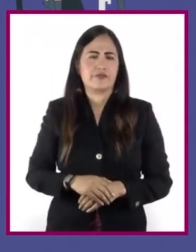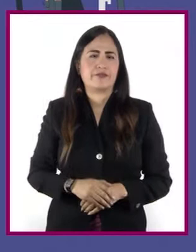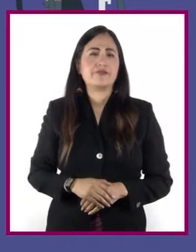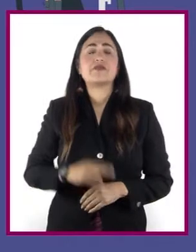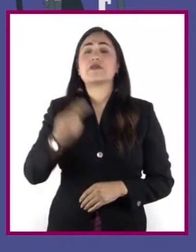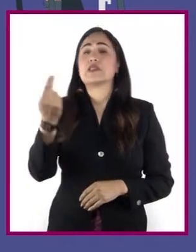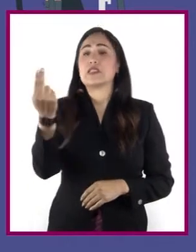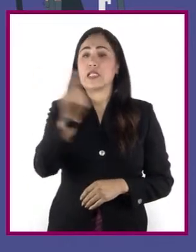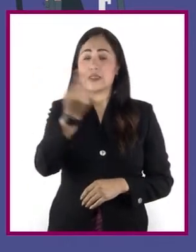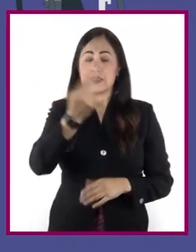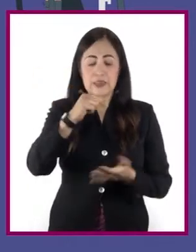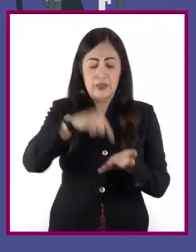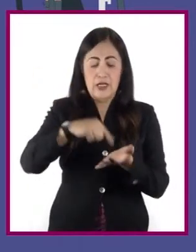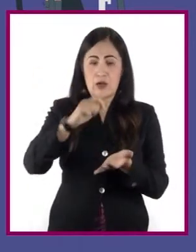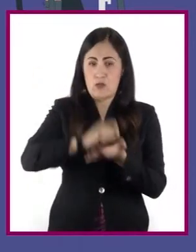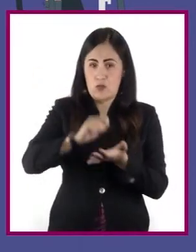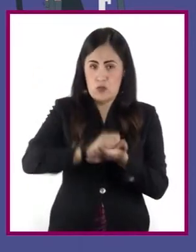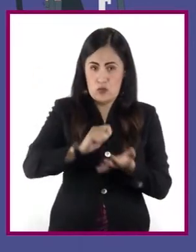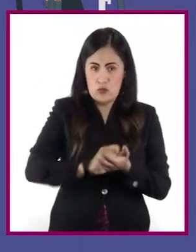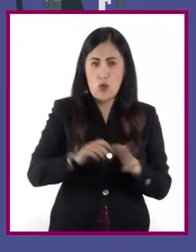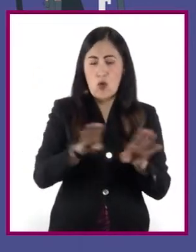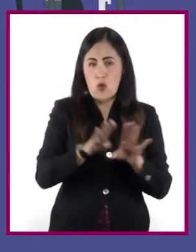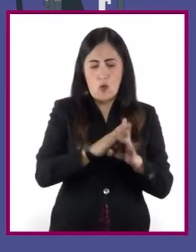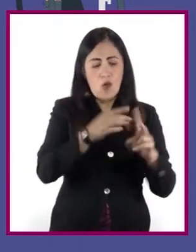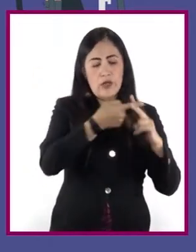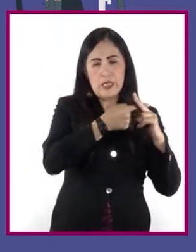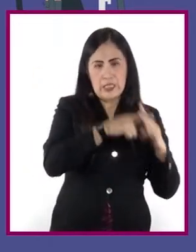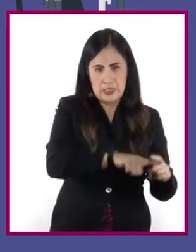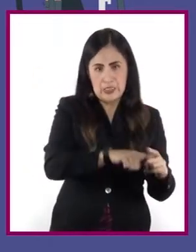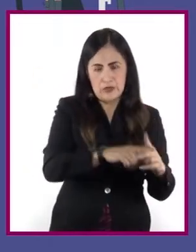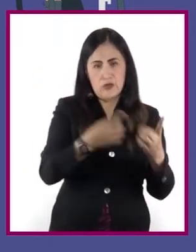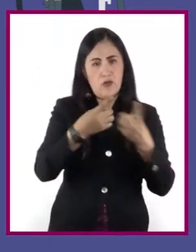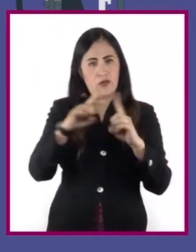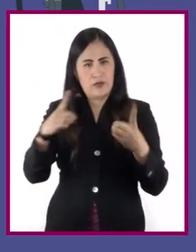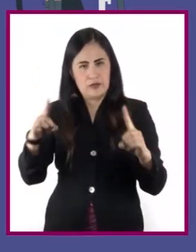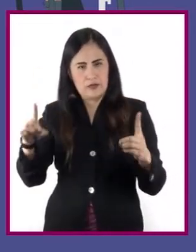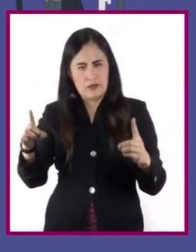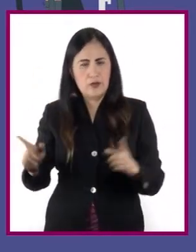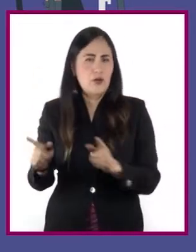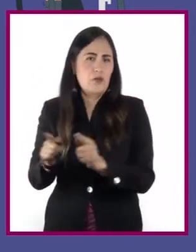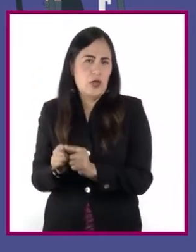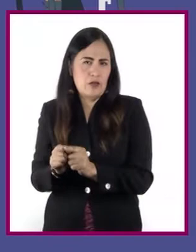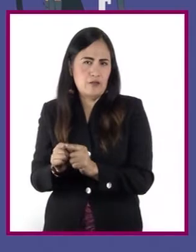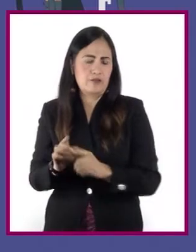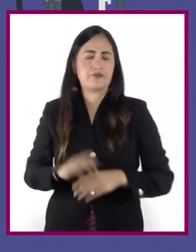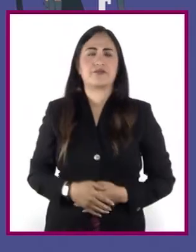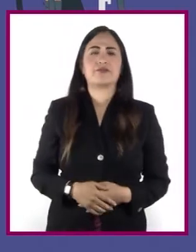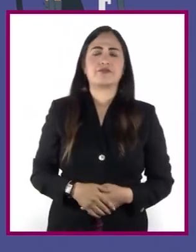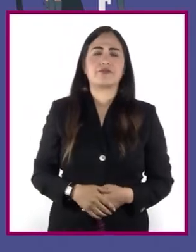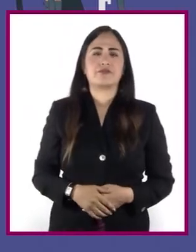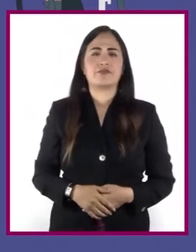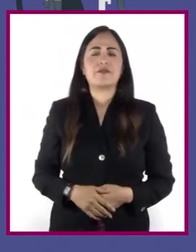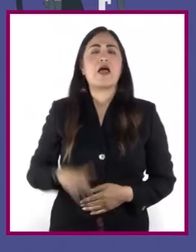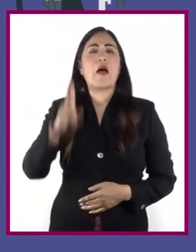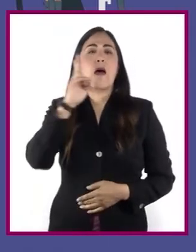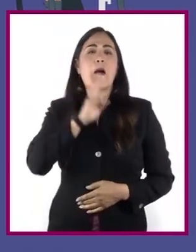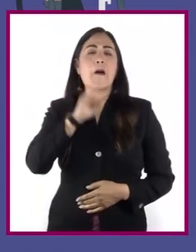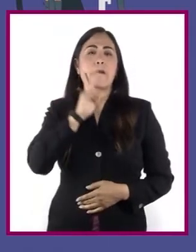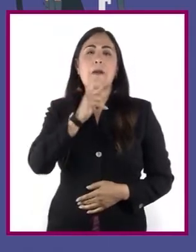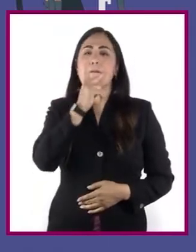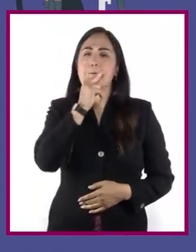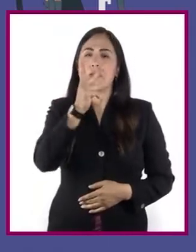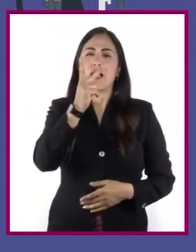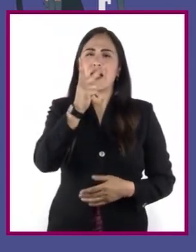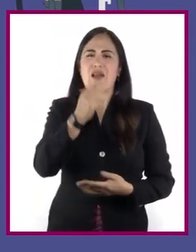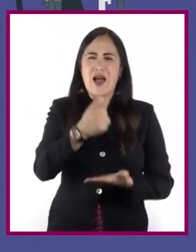su texto incluya un inicio, un desarrollo y un cierre. Veamos qué palabras nos